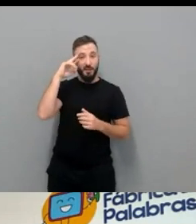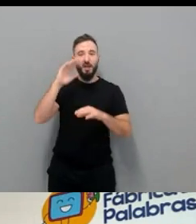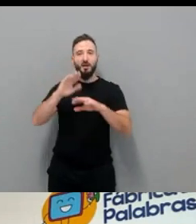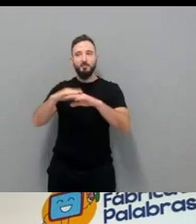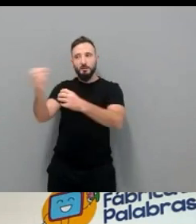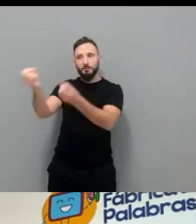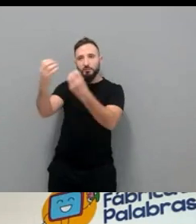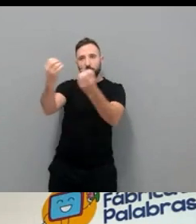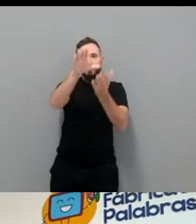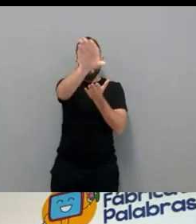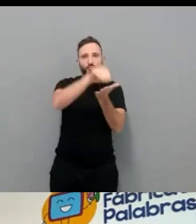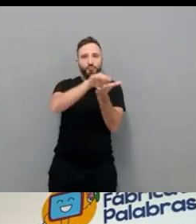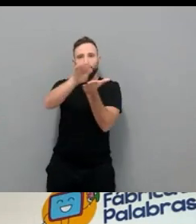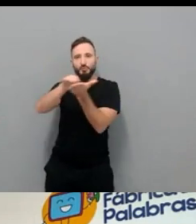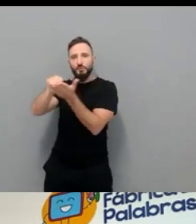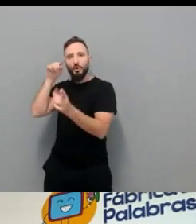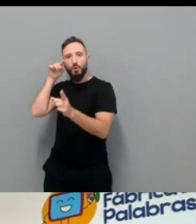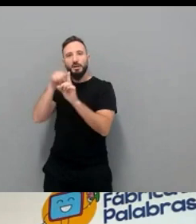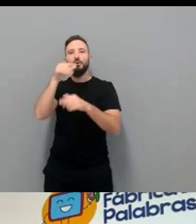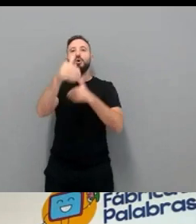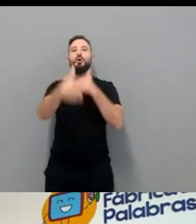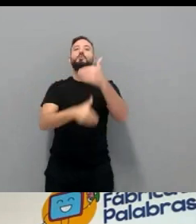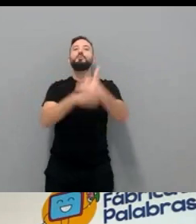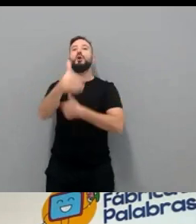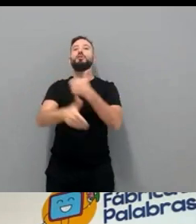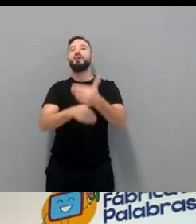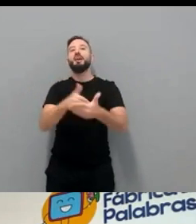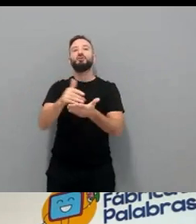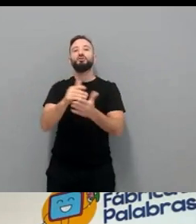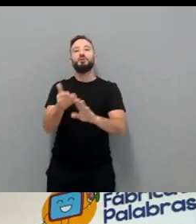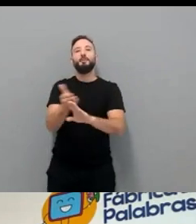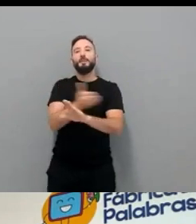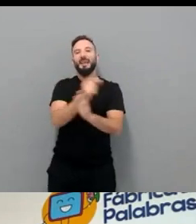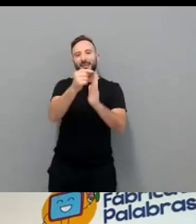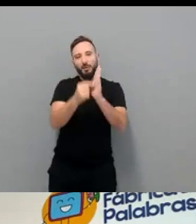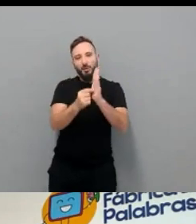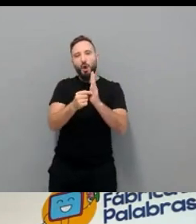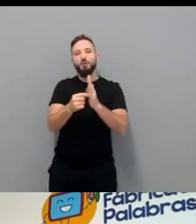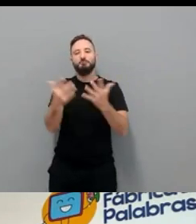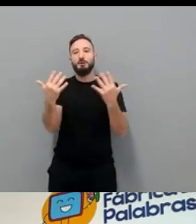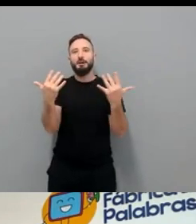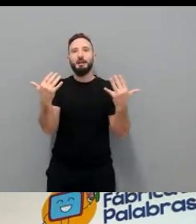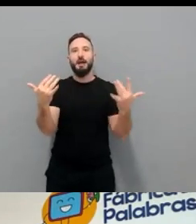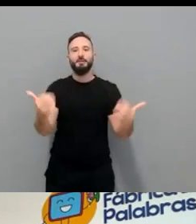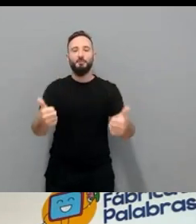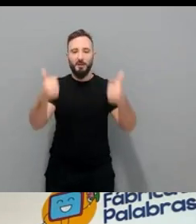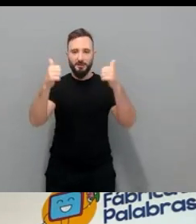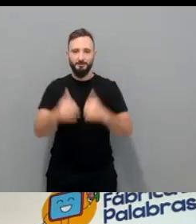verdaderamente tenido en cuenta para que esos procesos de prescripción se aligeren, ¿no?